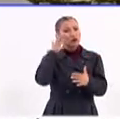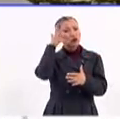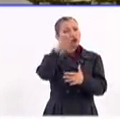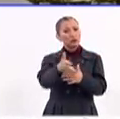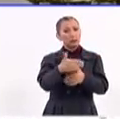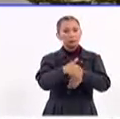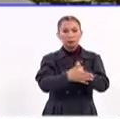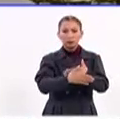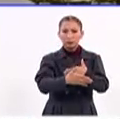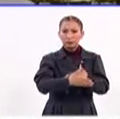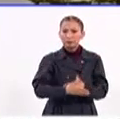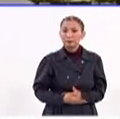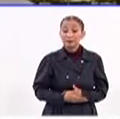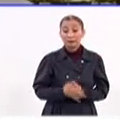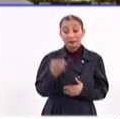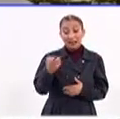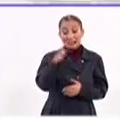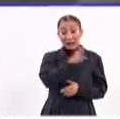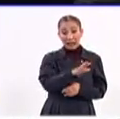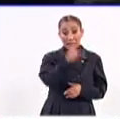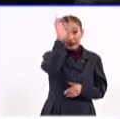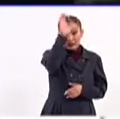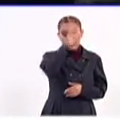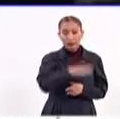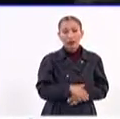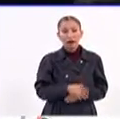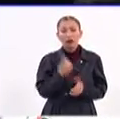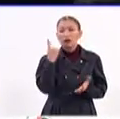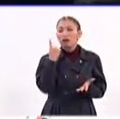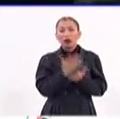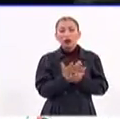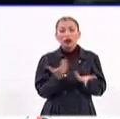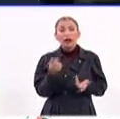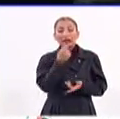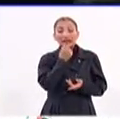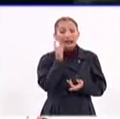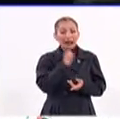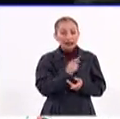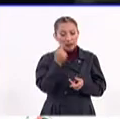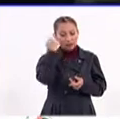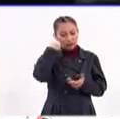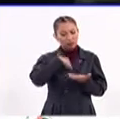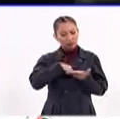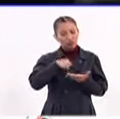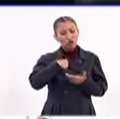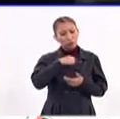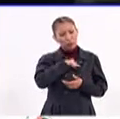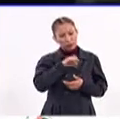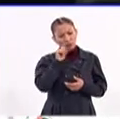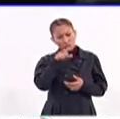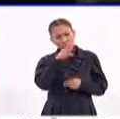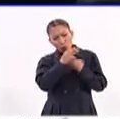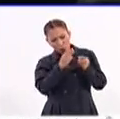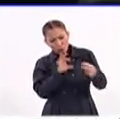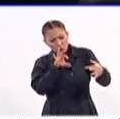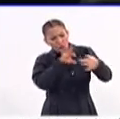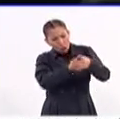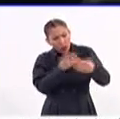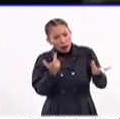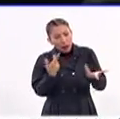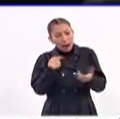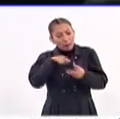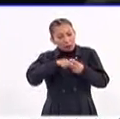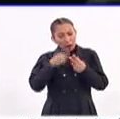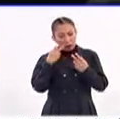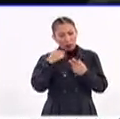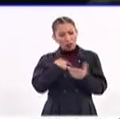futuro no muy lejano, en estas áreas. La simple posibilidad de que las niñas conciban que ellas también son parte de ese mundo les permite